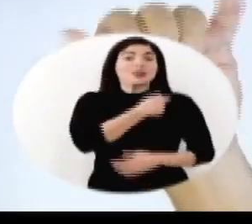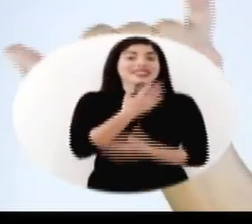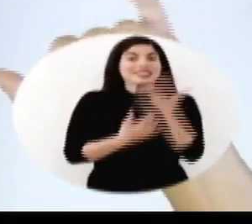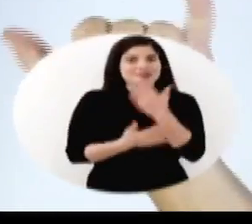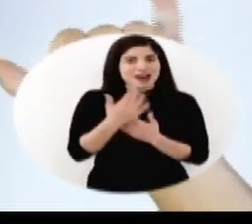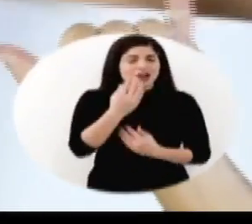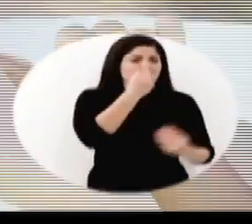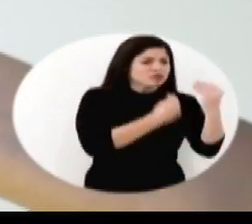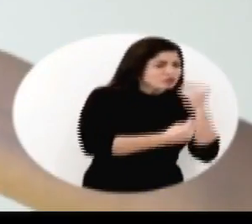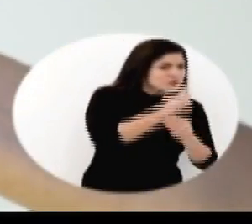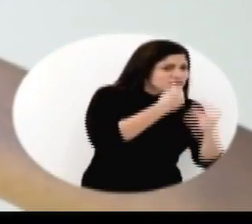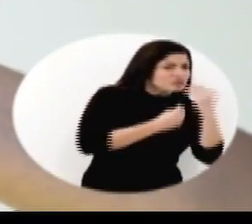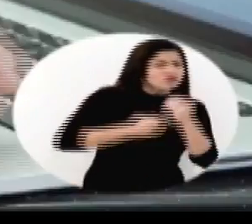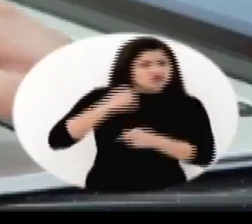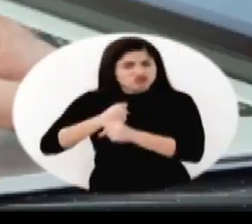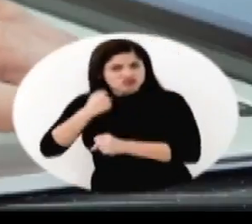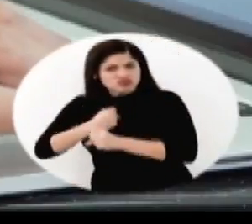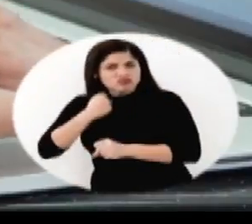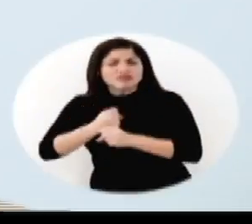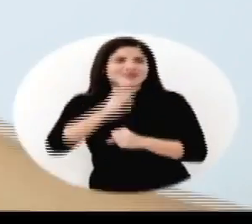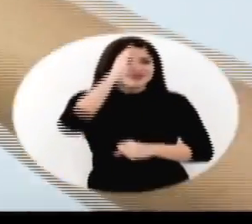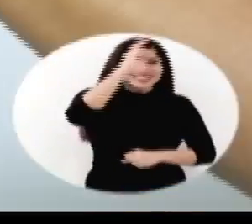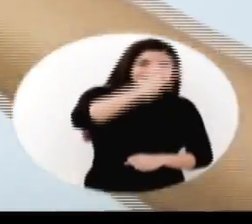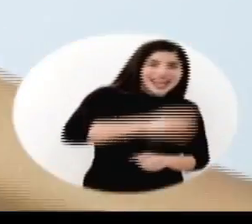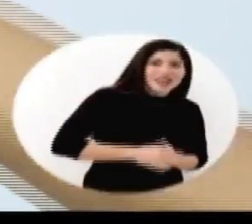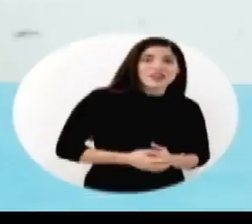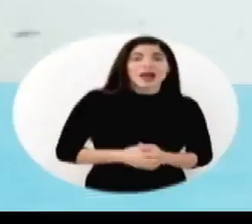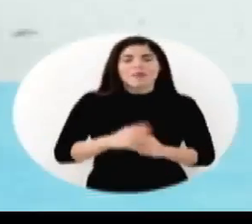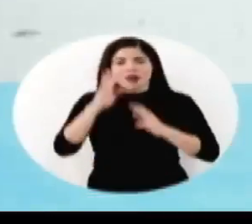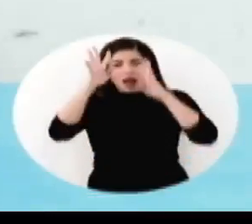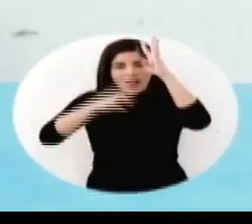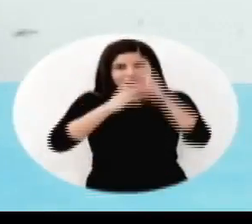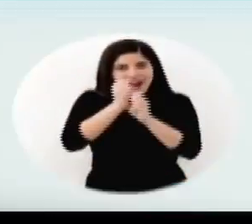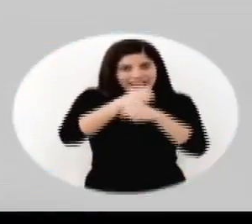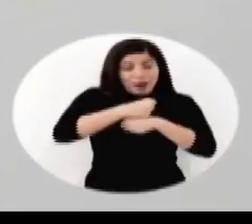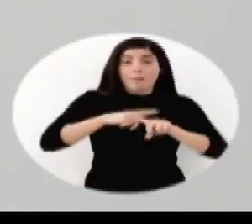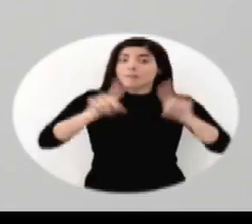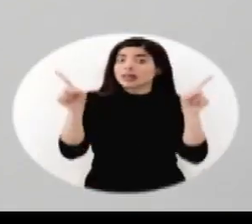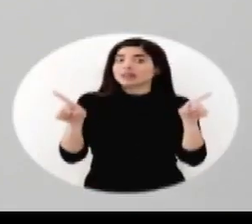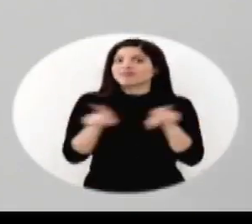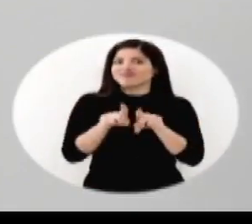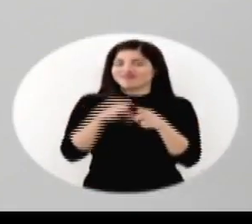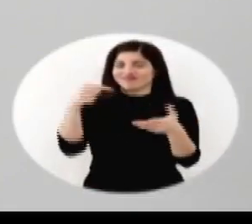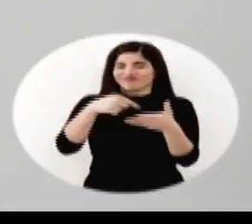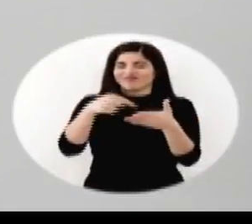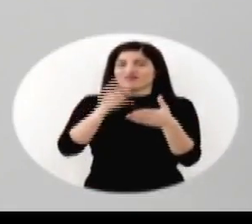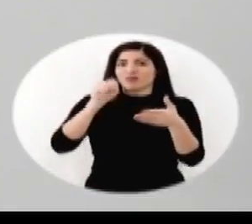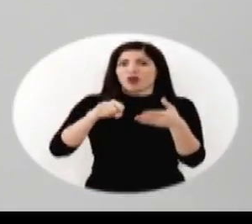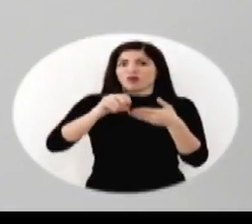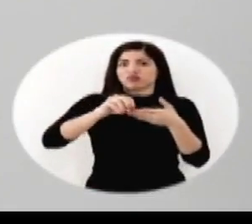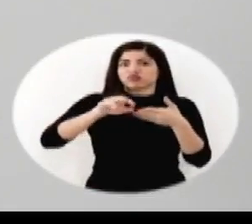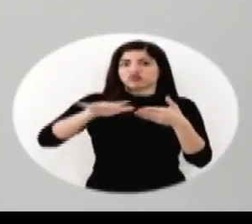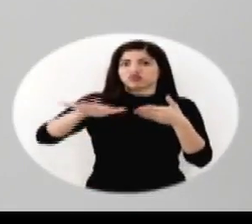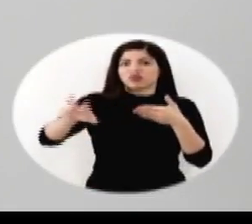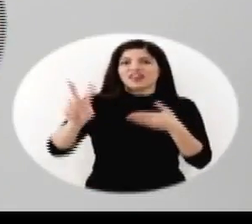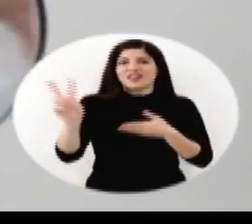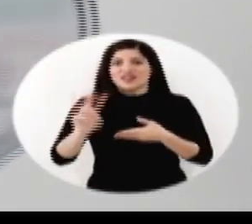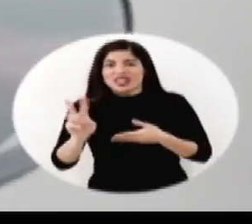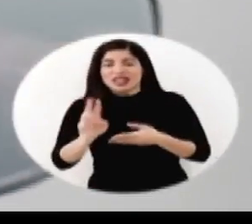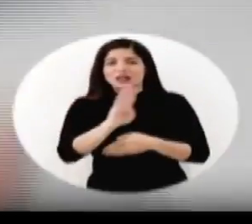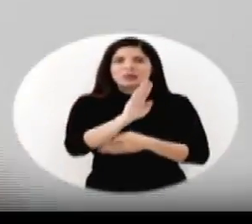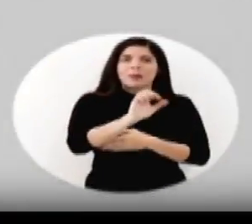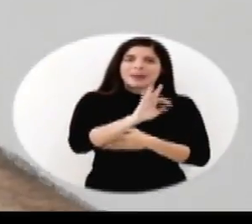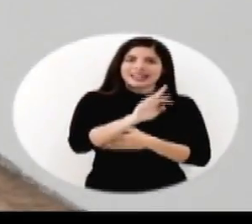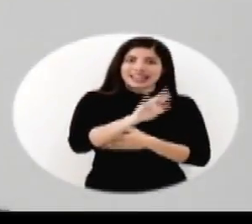Nuestras manos. Comemos, trabajamos, saludamos, creamos. Pero también son una fuente de contagio de virus y